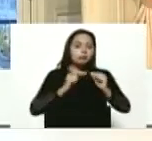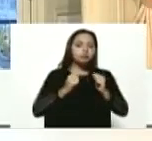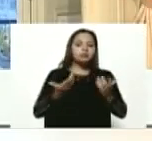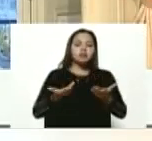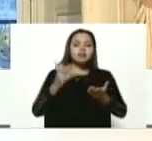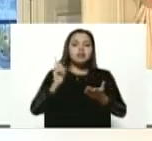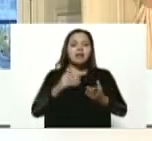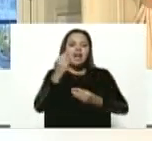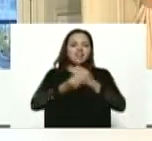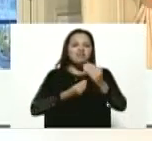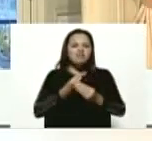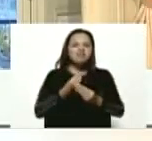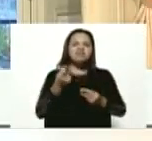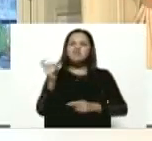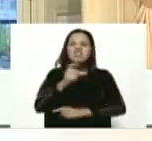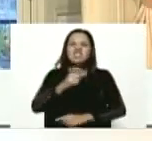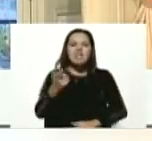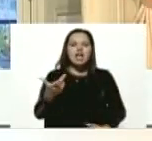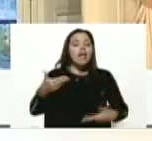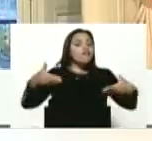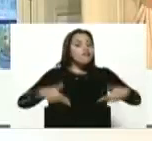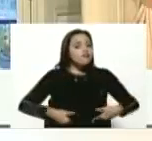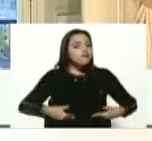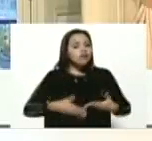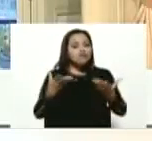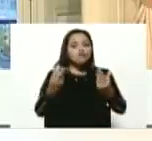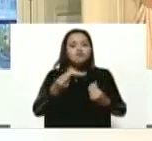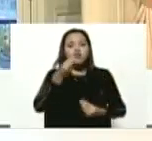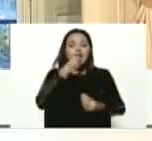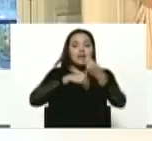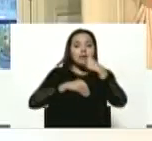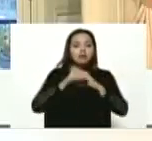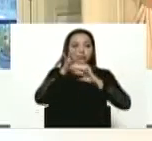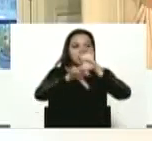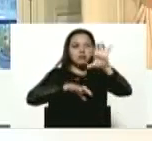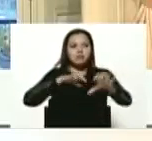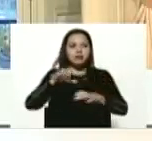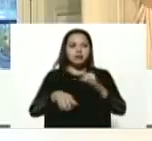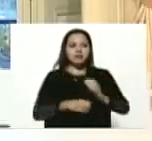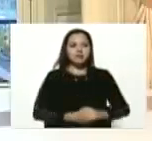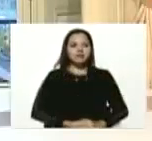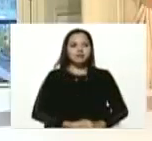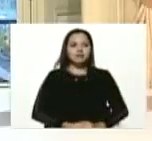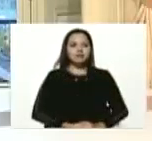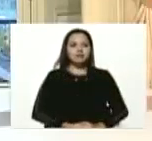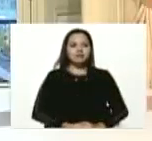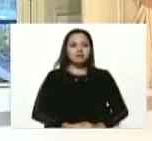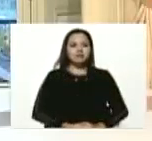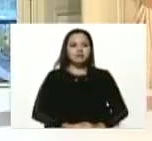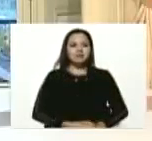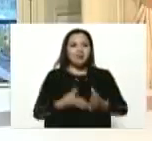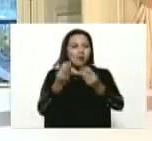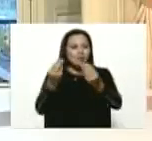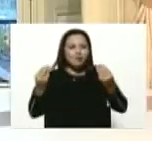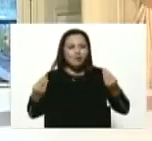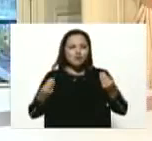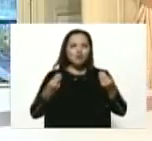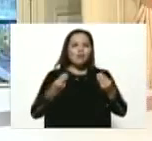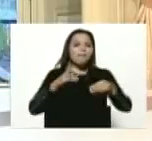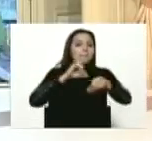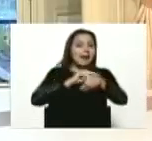eso hace falta esfuerzo, hace falta mucho alimento para animales, hace falta mucha genética, hace falta mucha